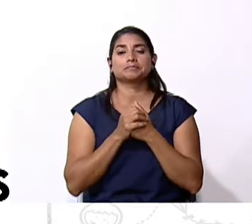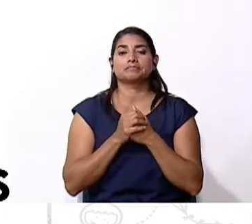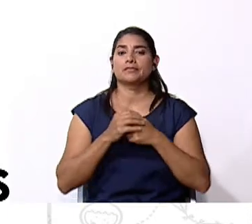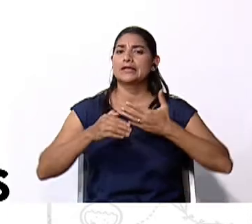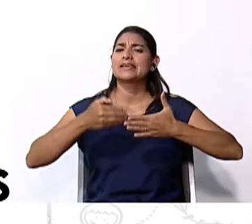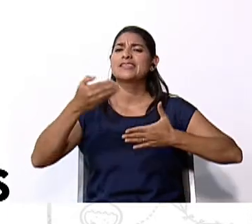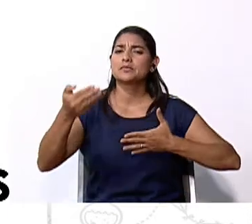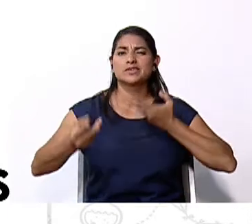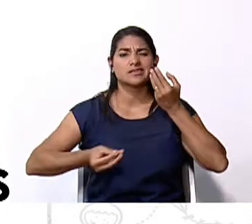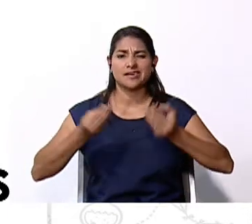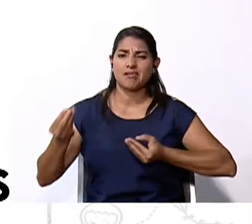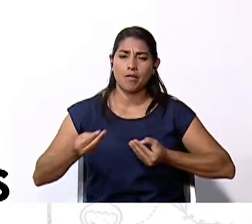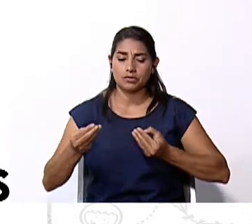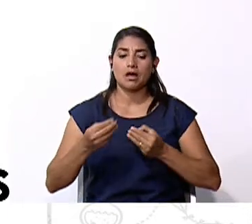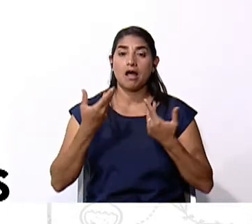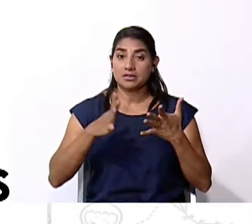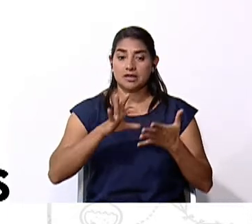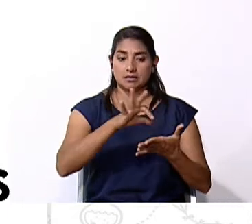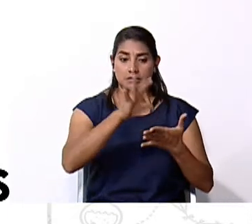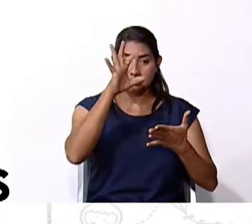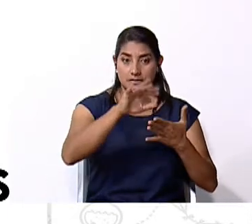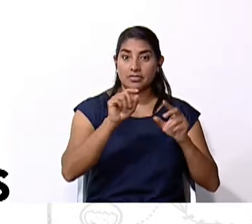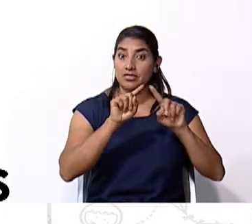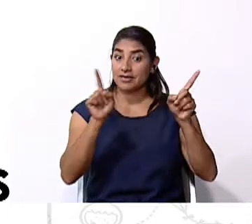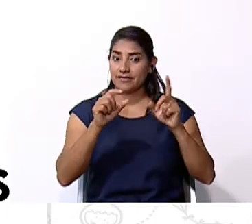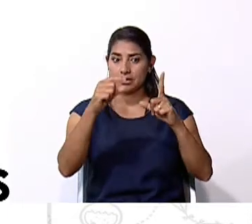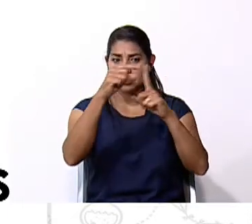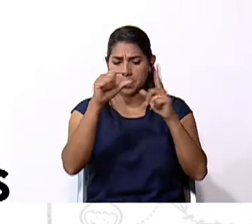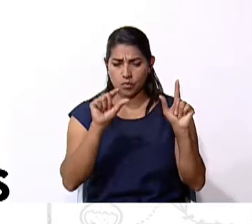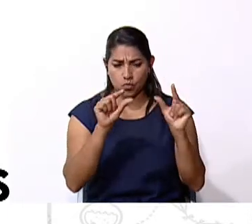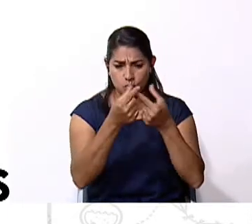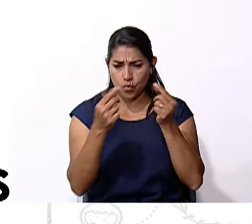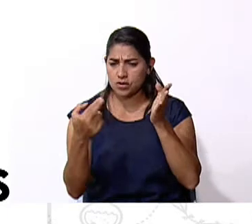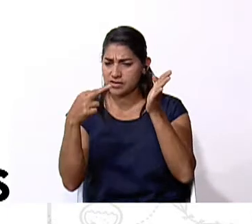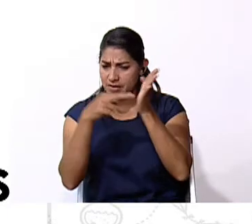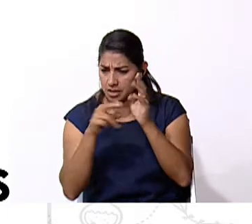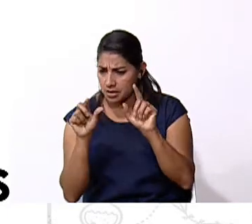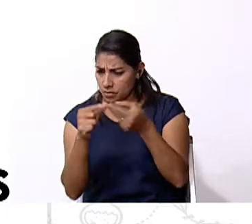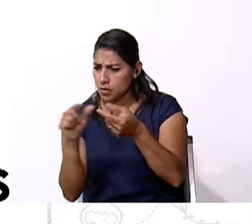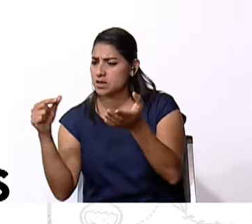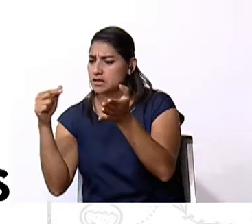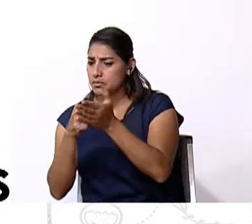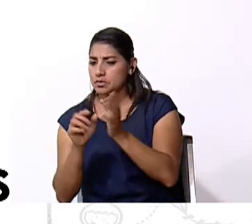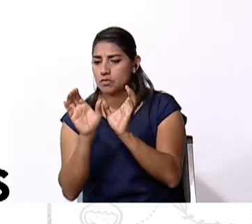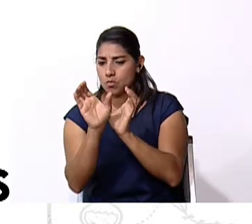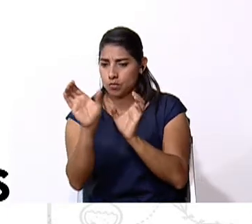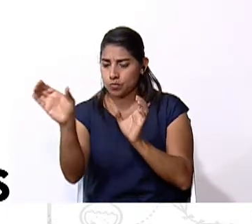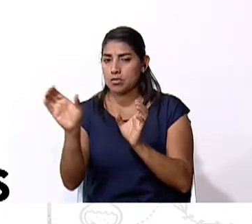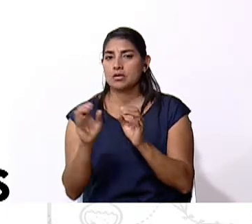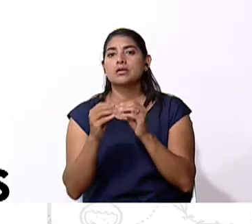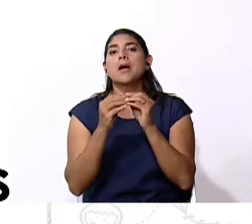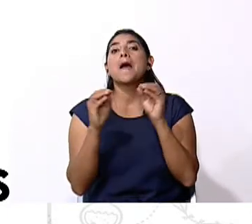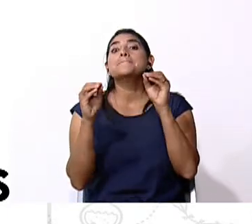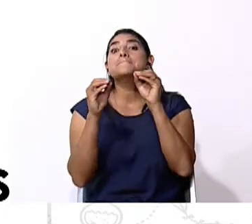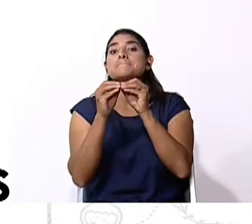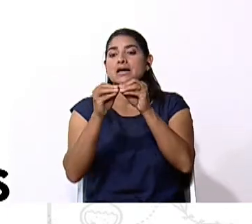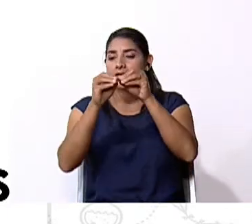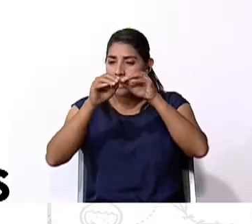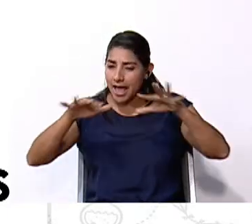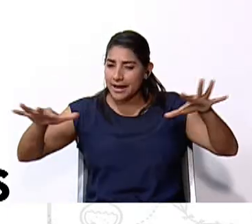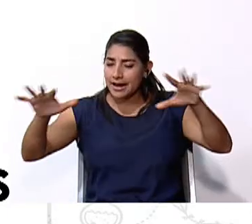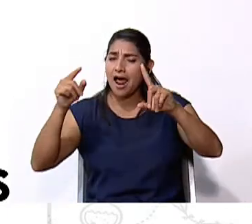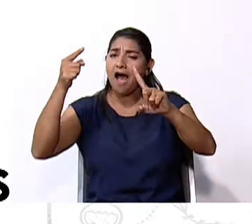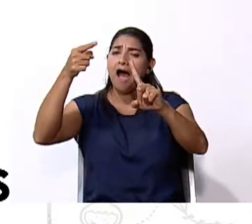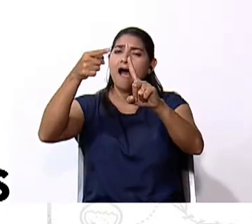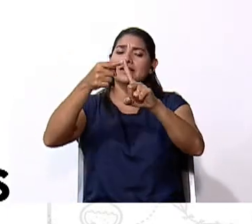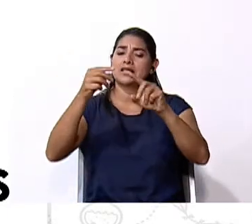Luego de ya haber destacado los conceptos que se nos repiten, vamos a ordenarlos desde el más general